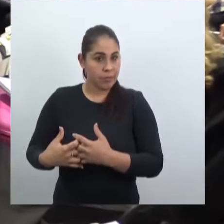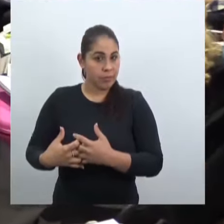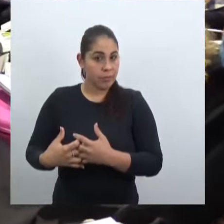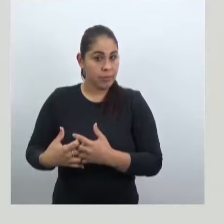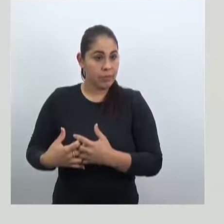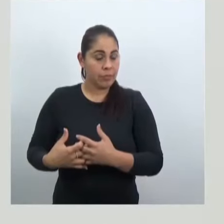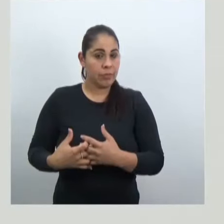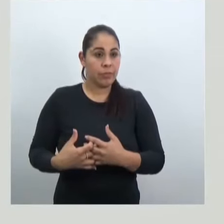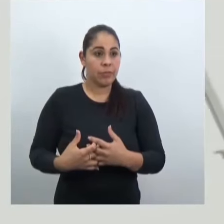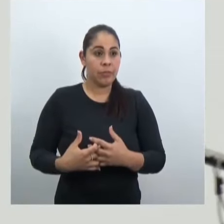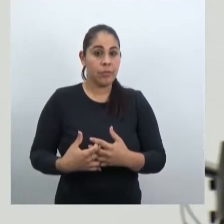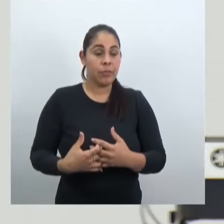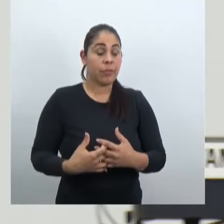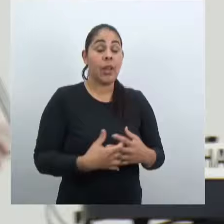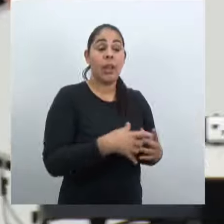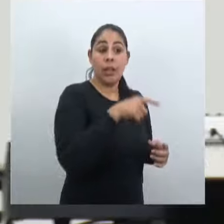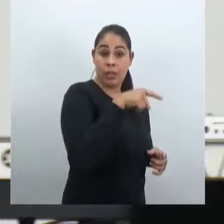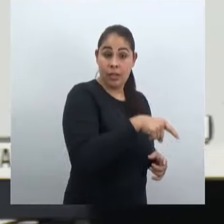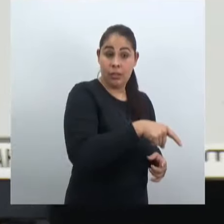este recaudador